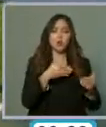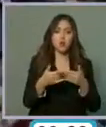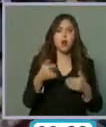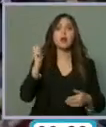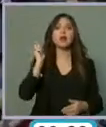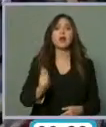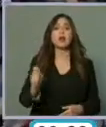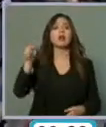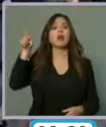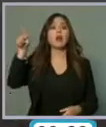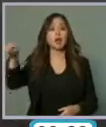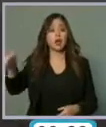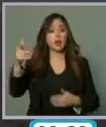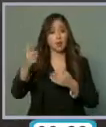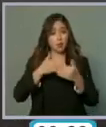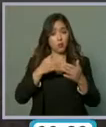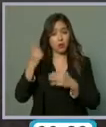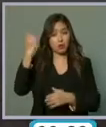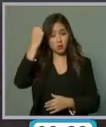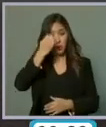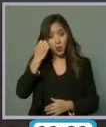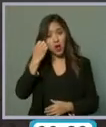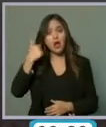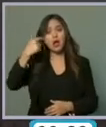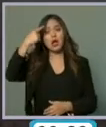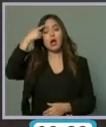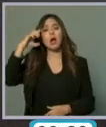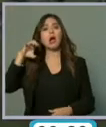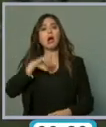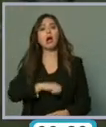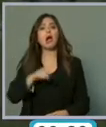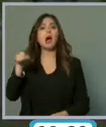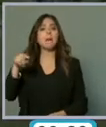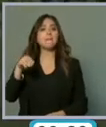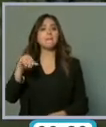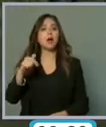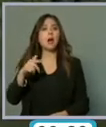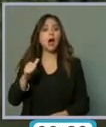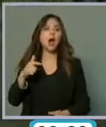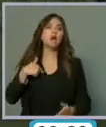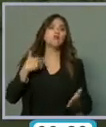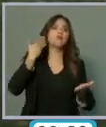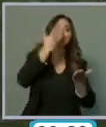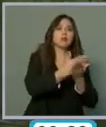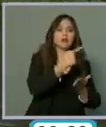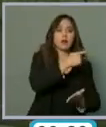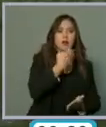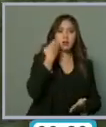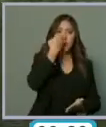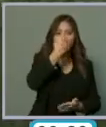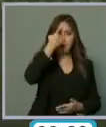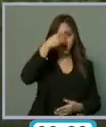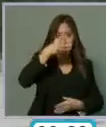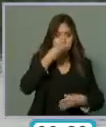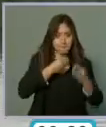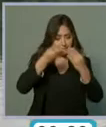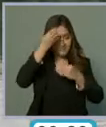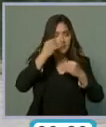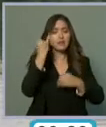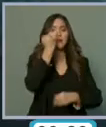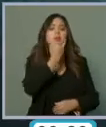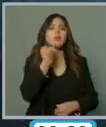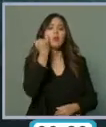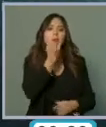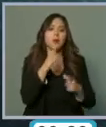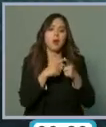mía que estudió en el liceo japonés nada más por su pasión por el manga. Entonces, pues hay que celebrar en estas fechas esta relación, sobre